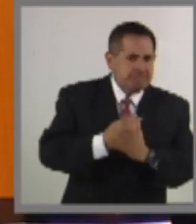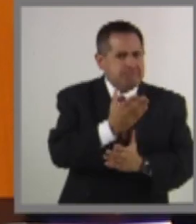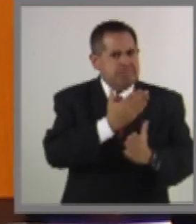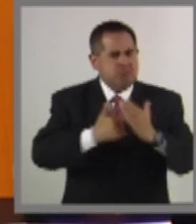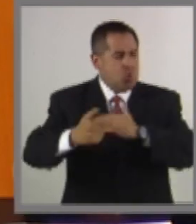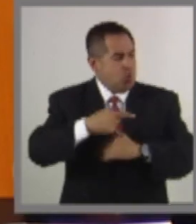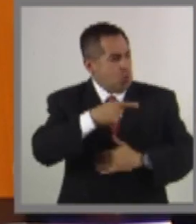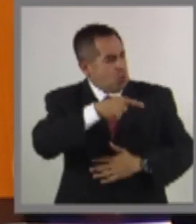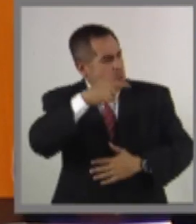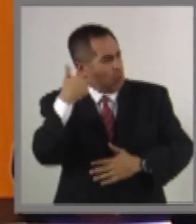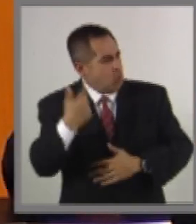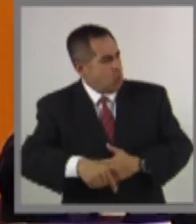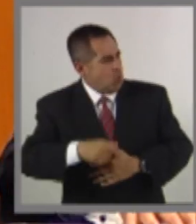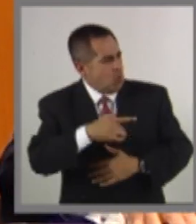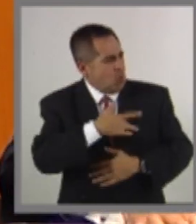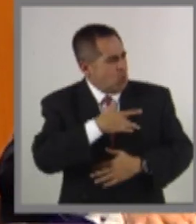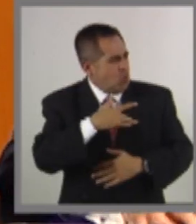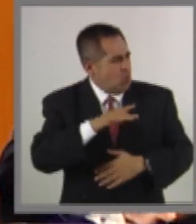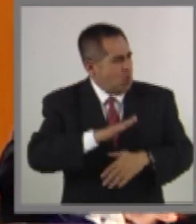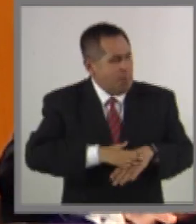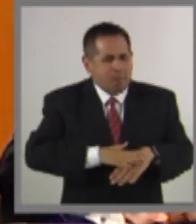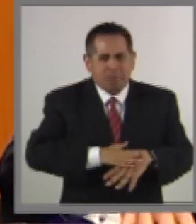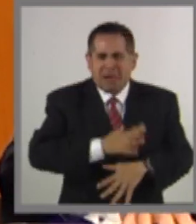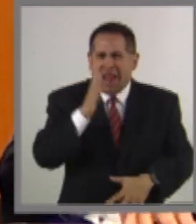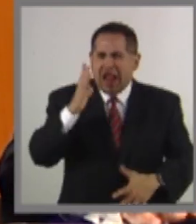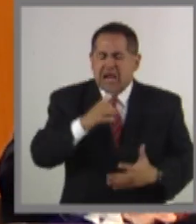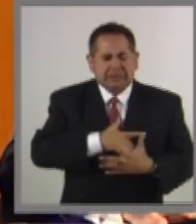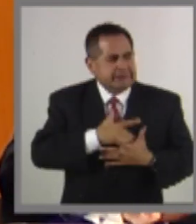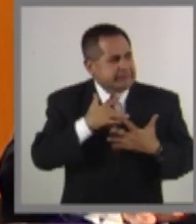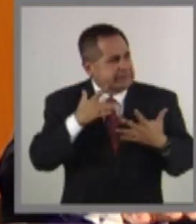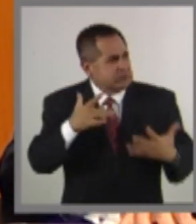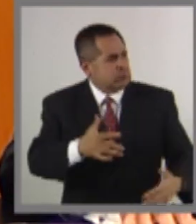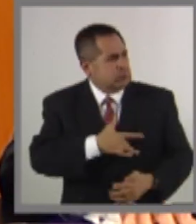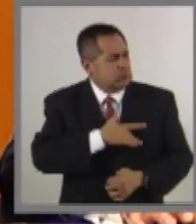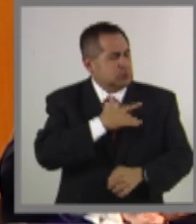nivel mayor de humanismo y un nivel